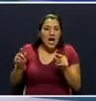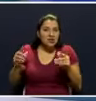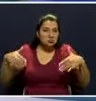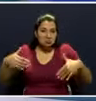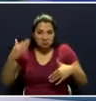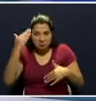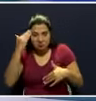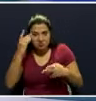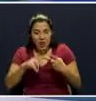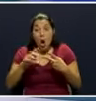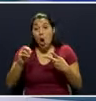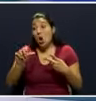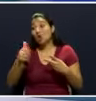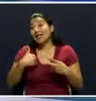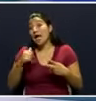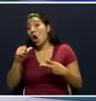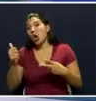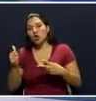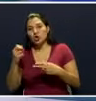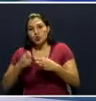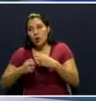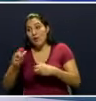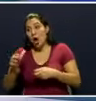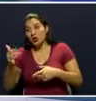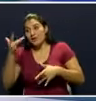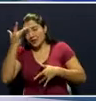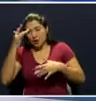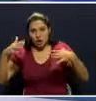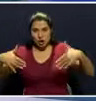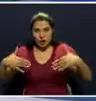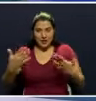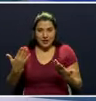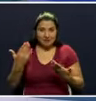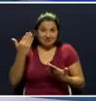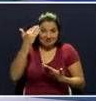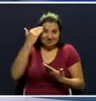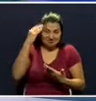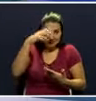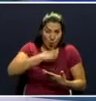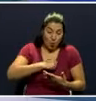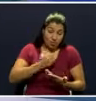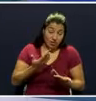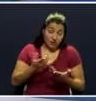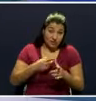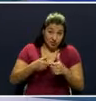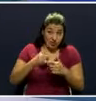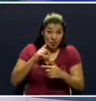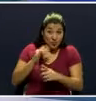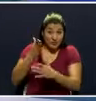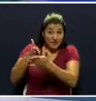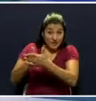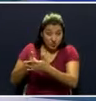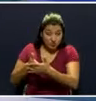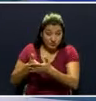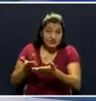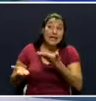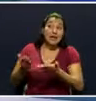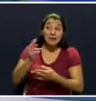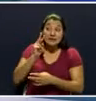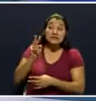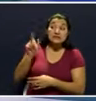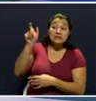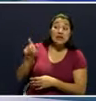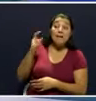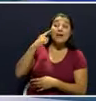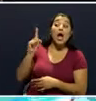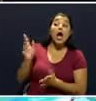otros problemas y que no había sido diagnosticada hasta el momento. Por eso decimos que no tenían factores de riesgo, pero en